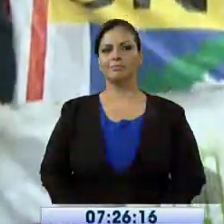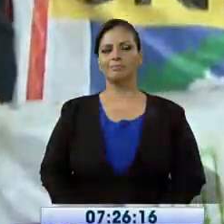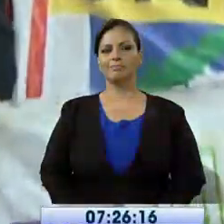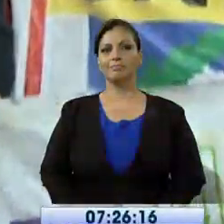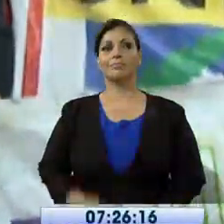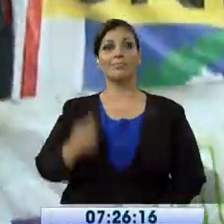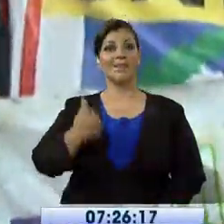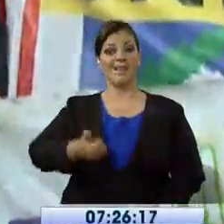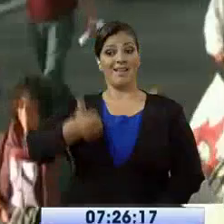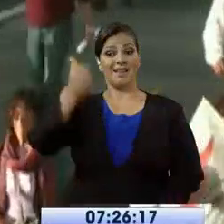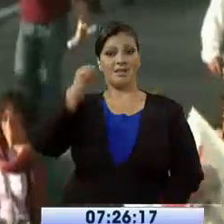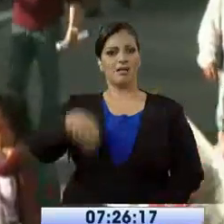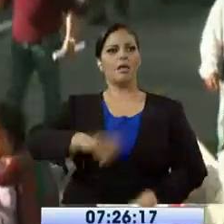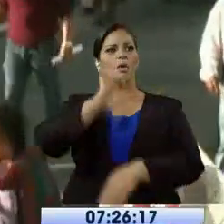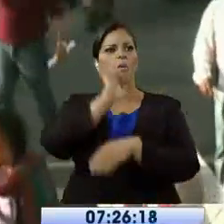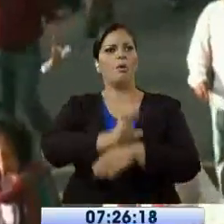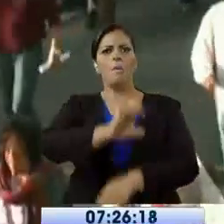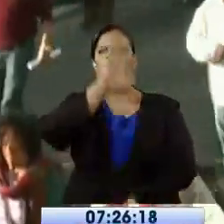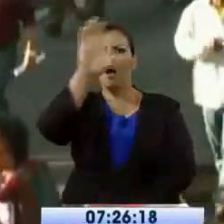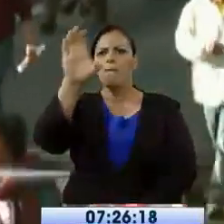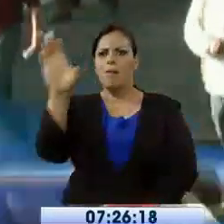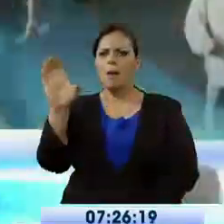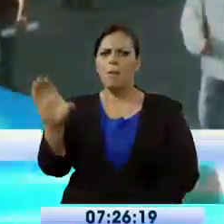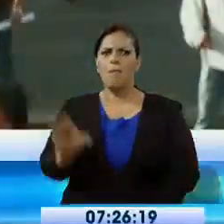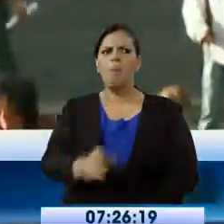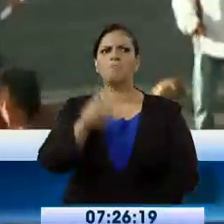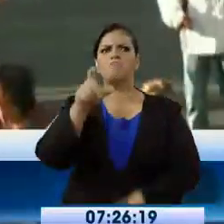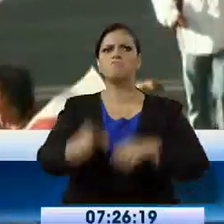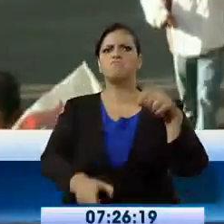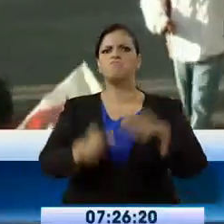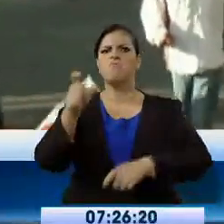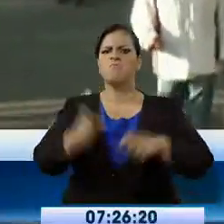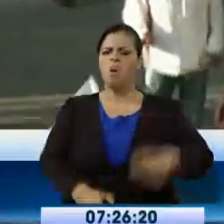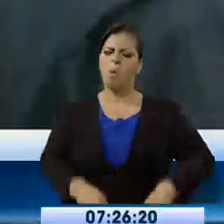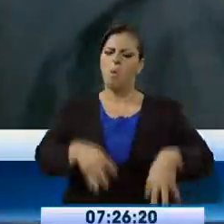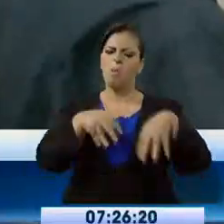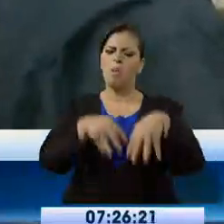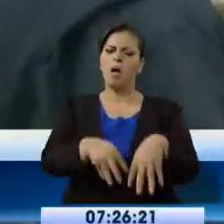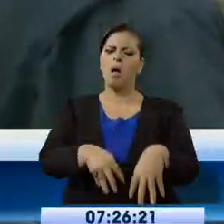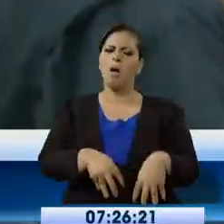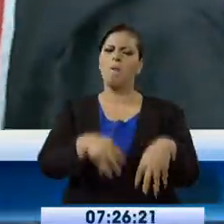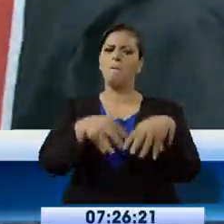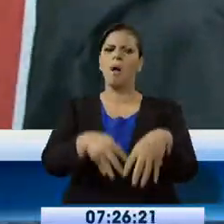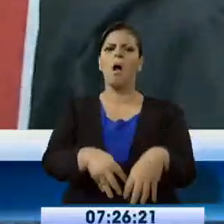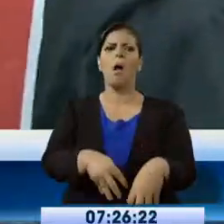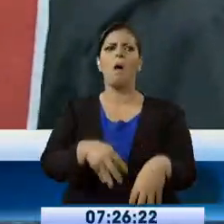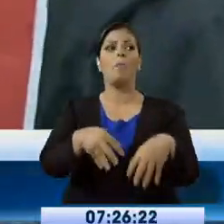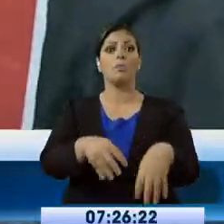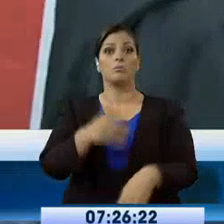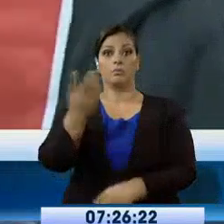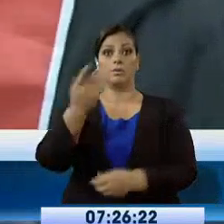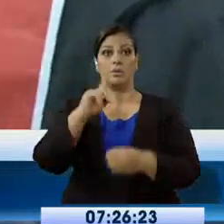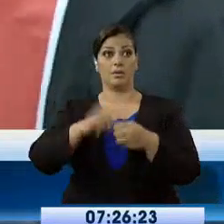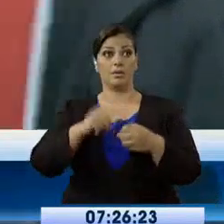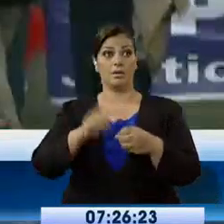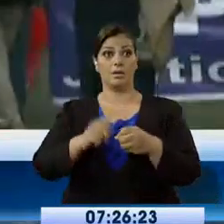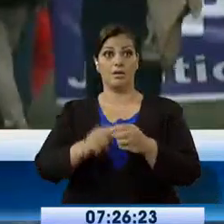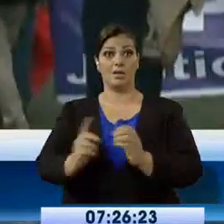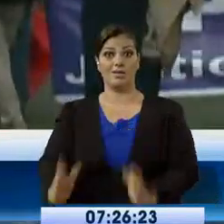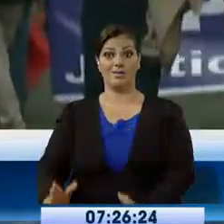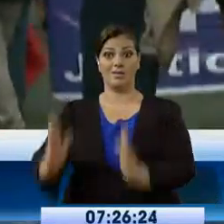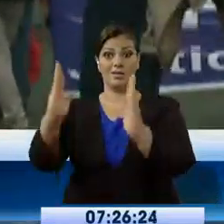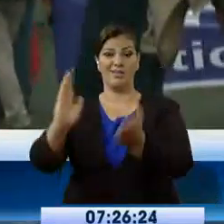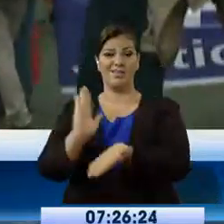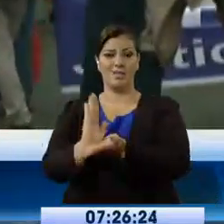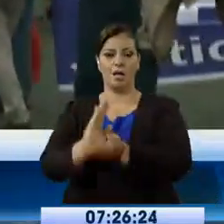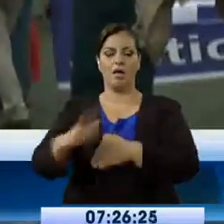Empezó de manera puntual y partió desde los exteriores de la Caja del Seguro en Quito. Hasta acá habían llegado diferentes sectores gremiales, entre